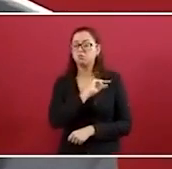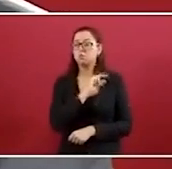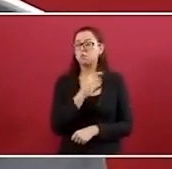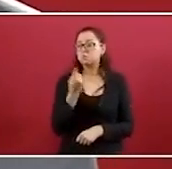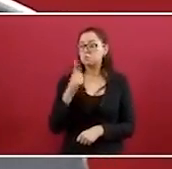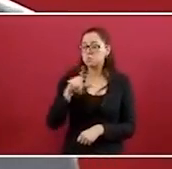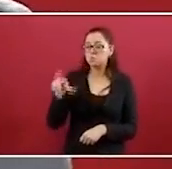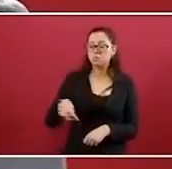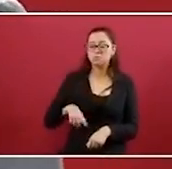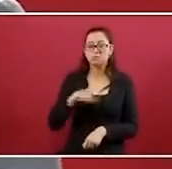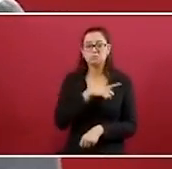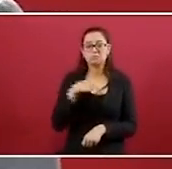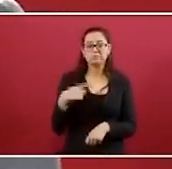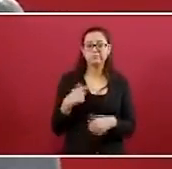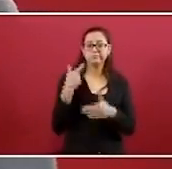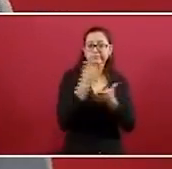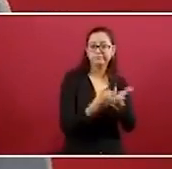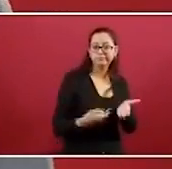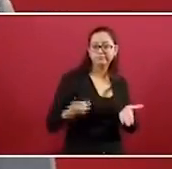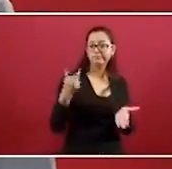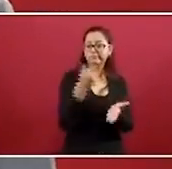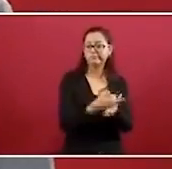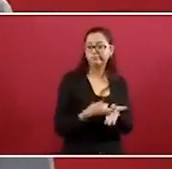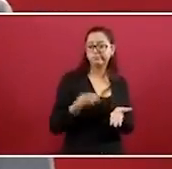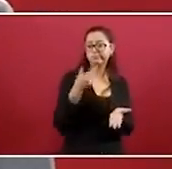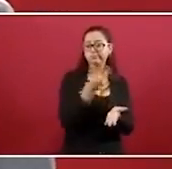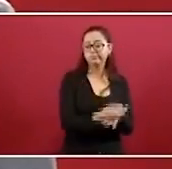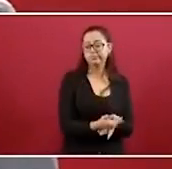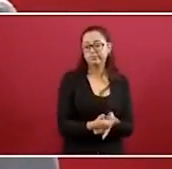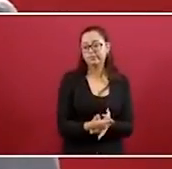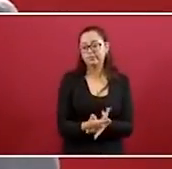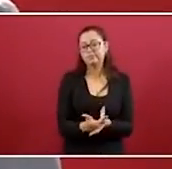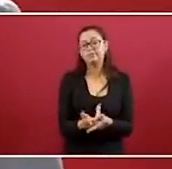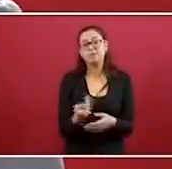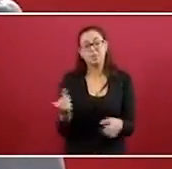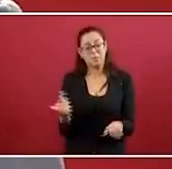Todo esto ha afectado